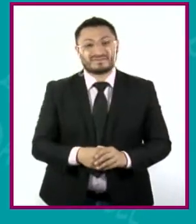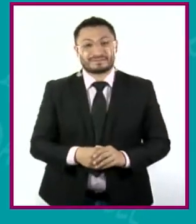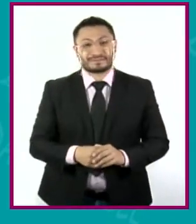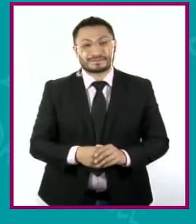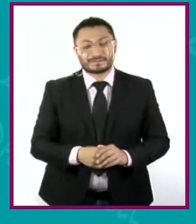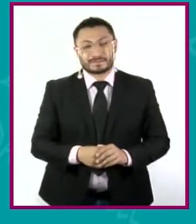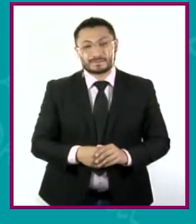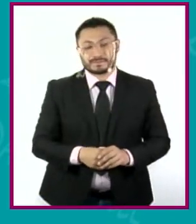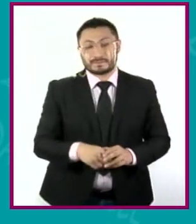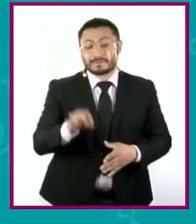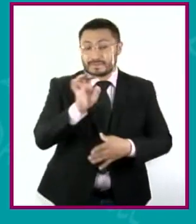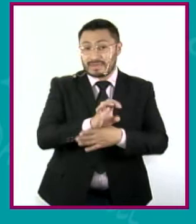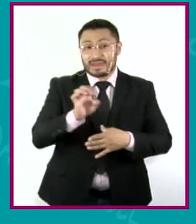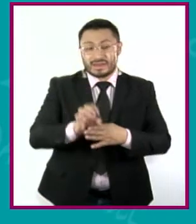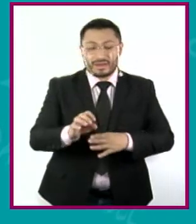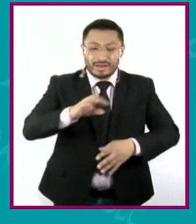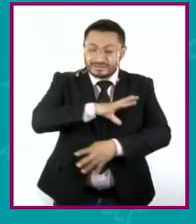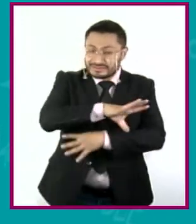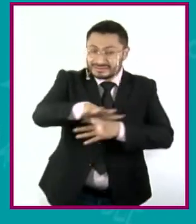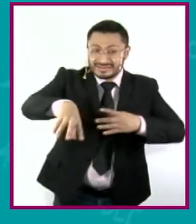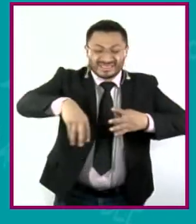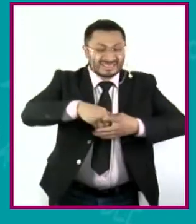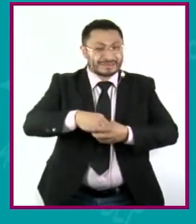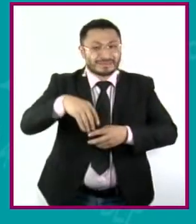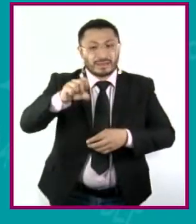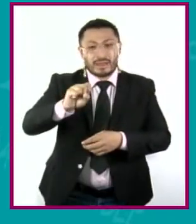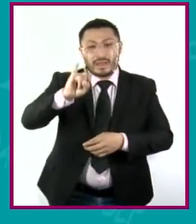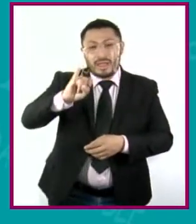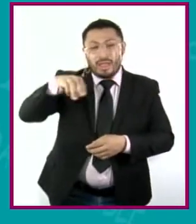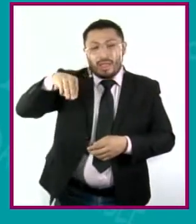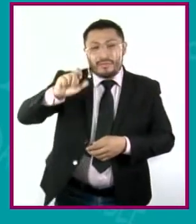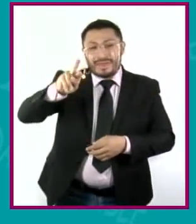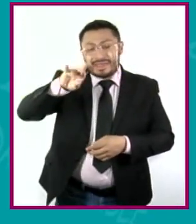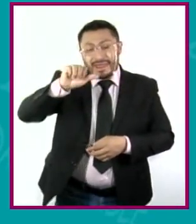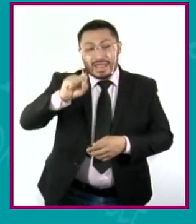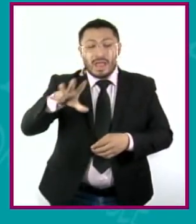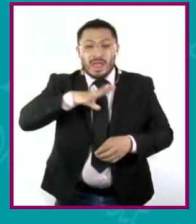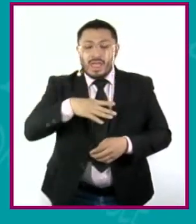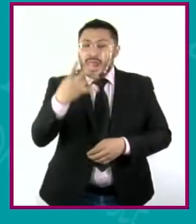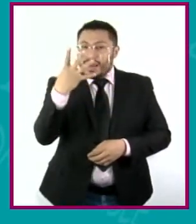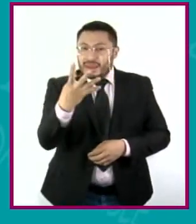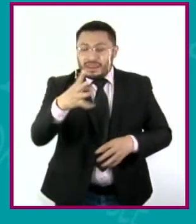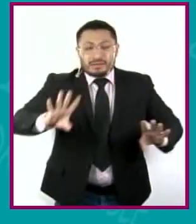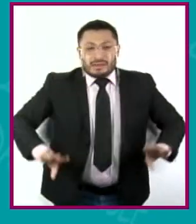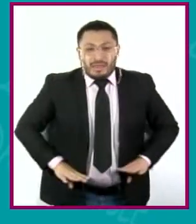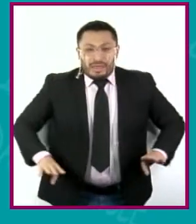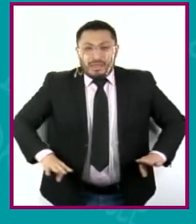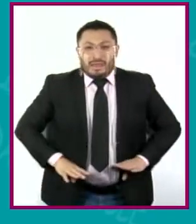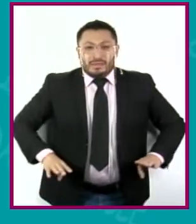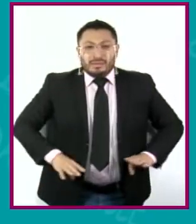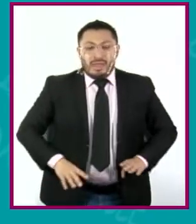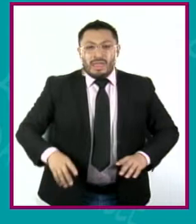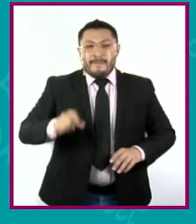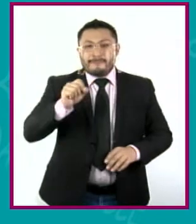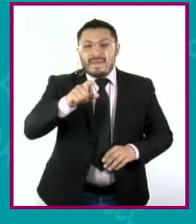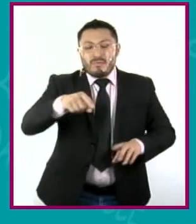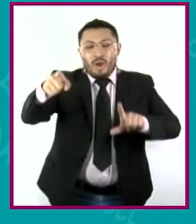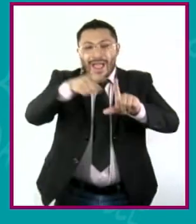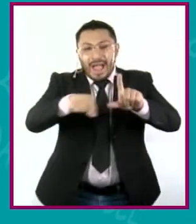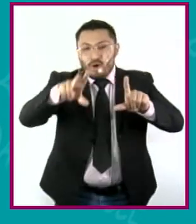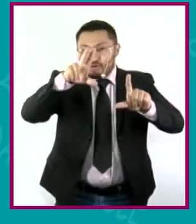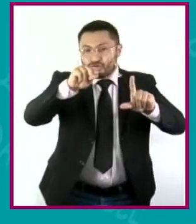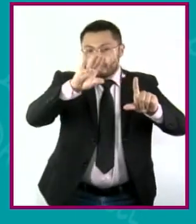Entonces, el conjunto de simetrías de la mesa cuadrada consiste en 4 elementos, que se corresponden a los ángulos